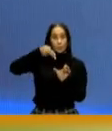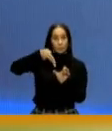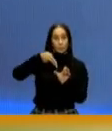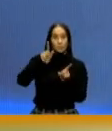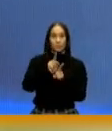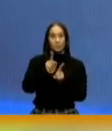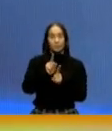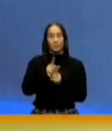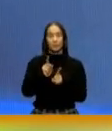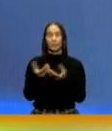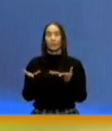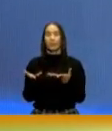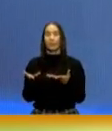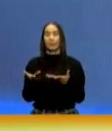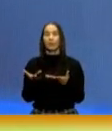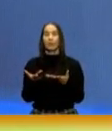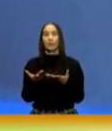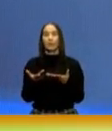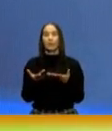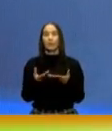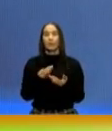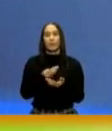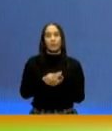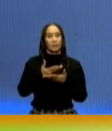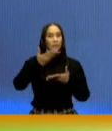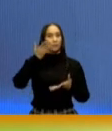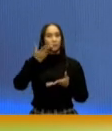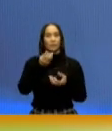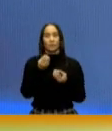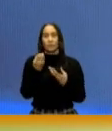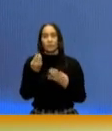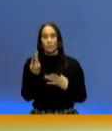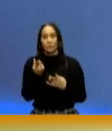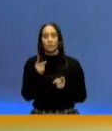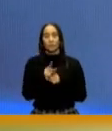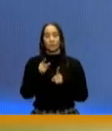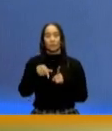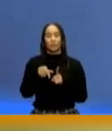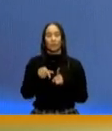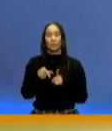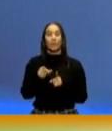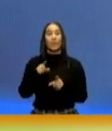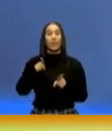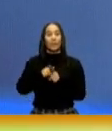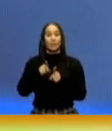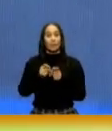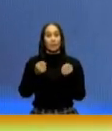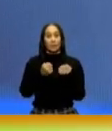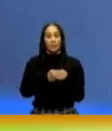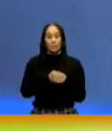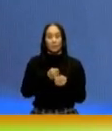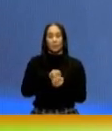150 pesos la Grande 1700 pesos es decir que me la aumentaron casi 600